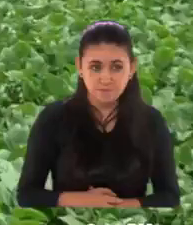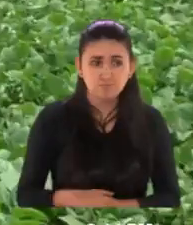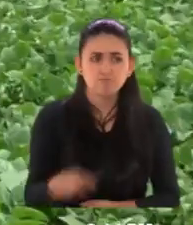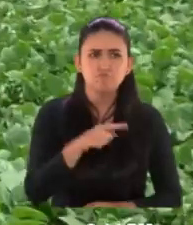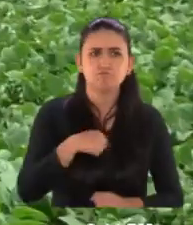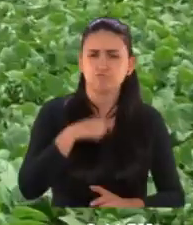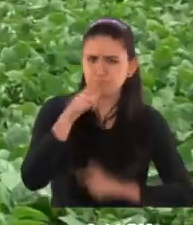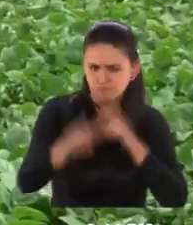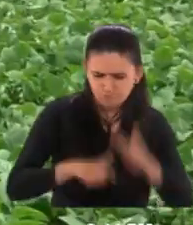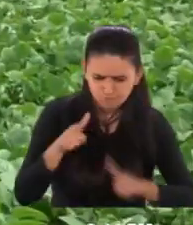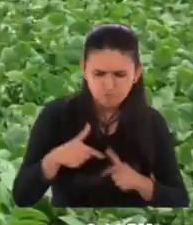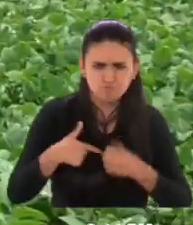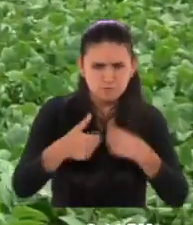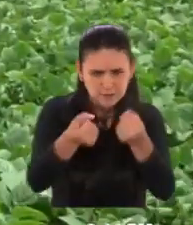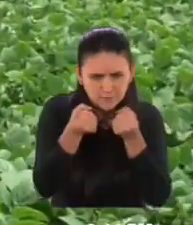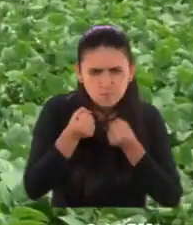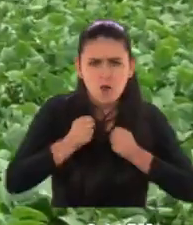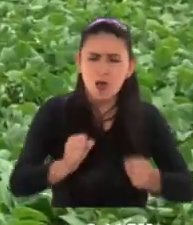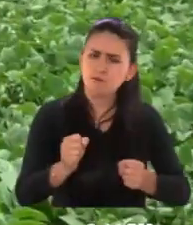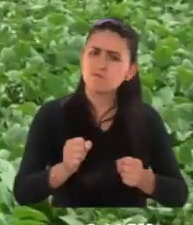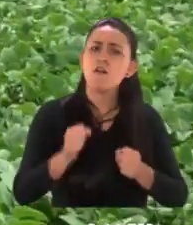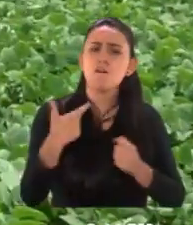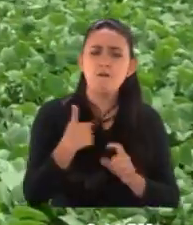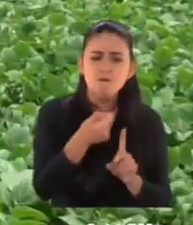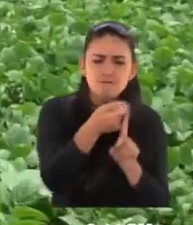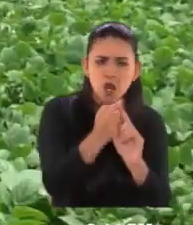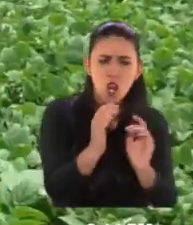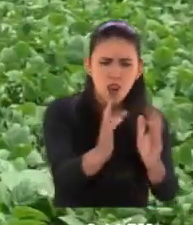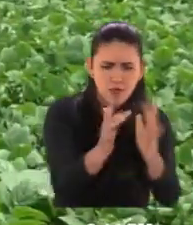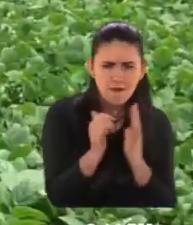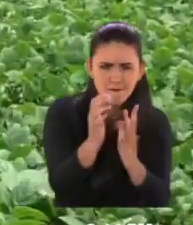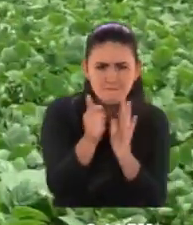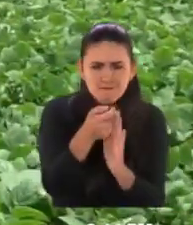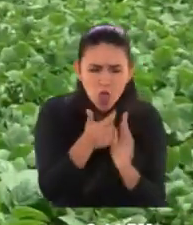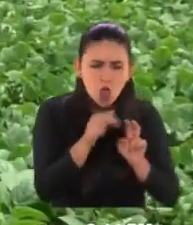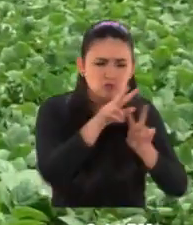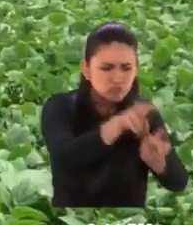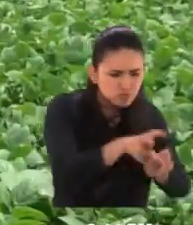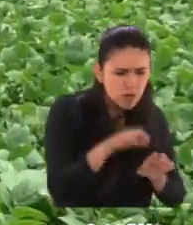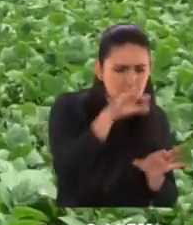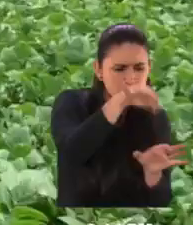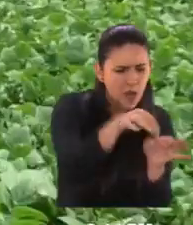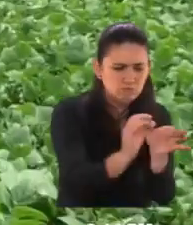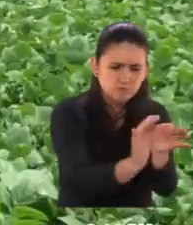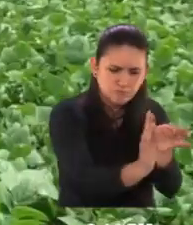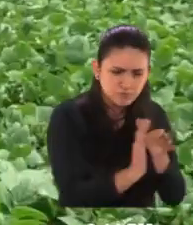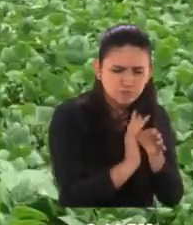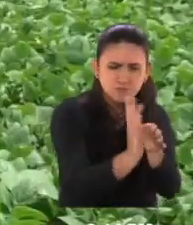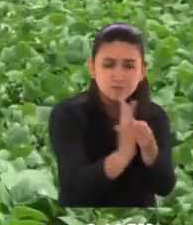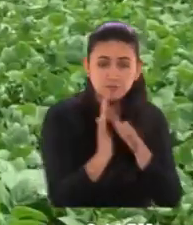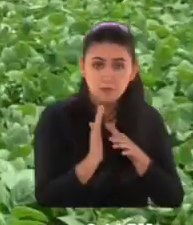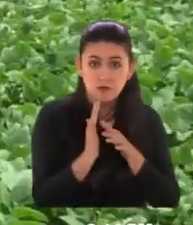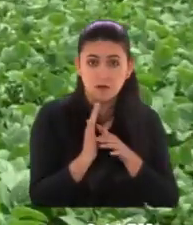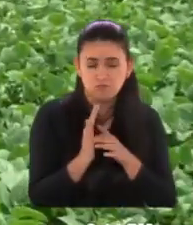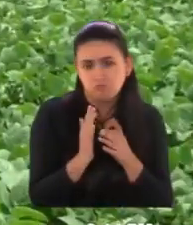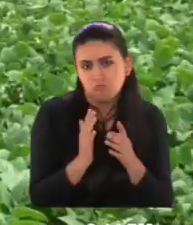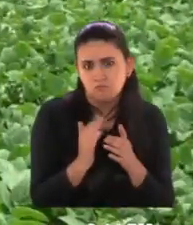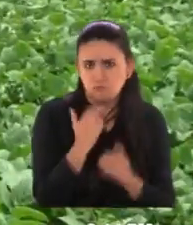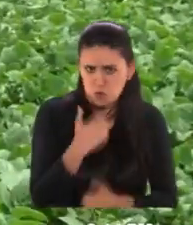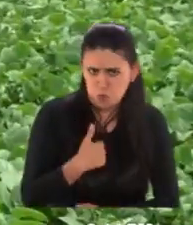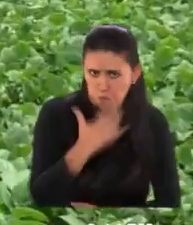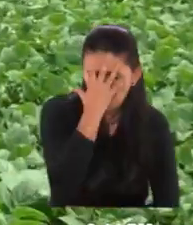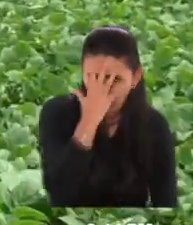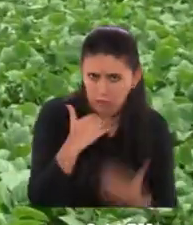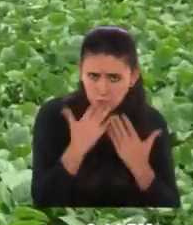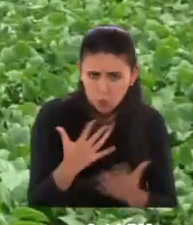que trabajamos el proyecto de frijol o que es nuestra tierra este no nos da pena por